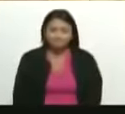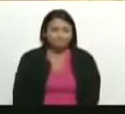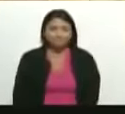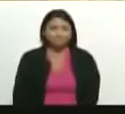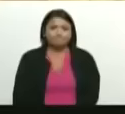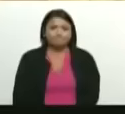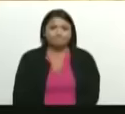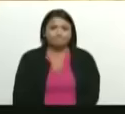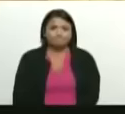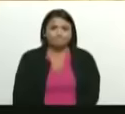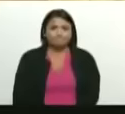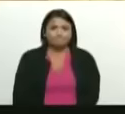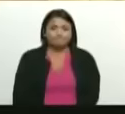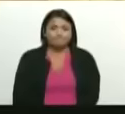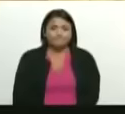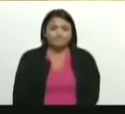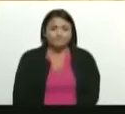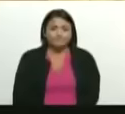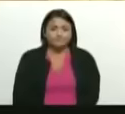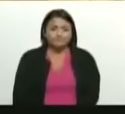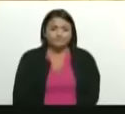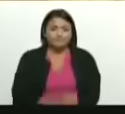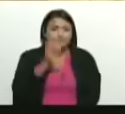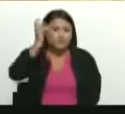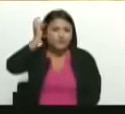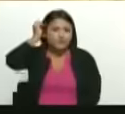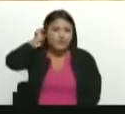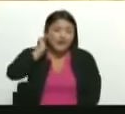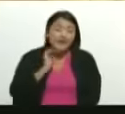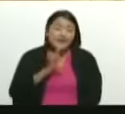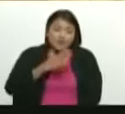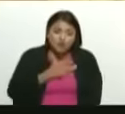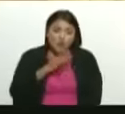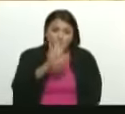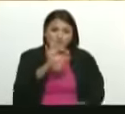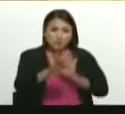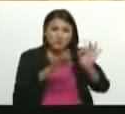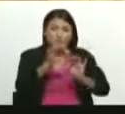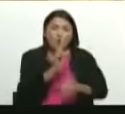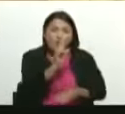es lo que yo me refiero. Y que en un minuto,